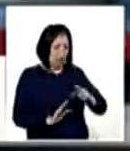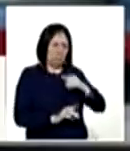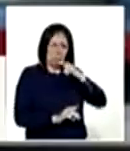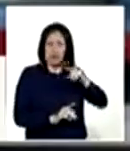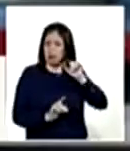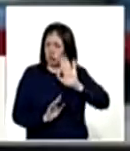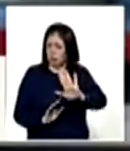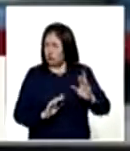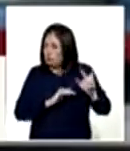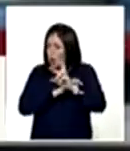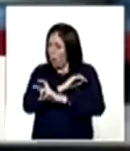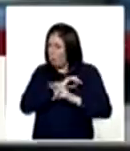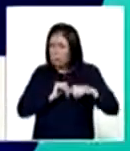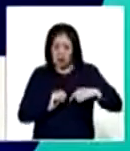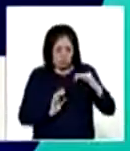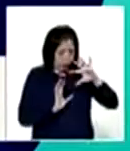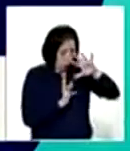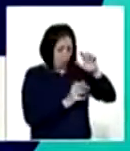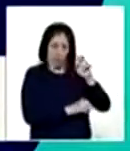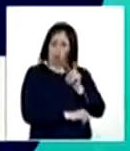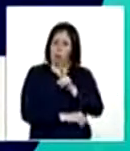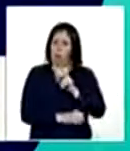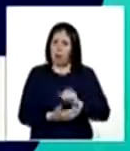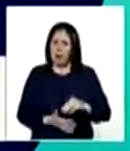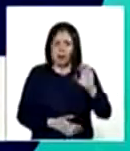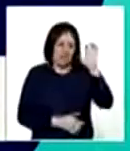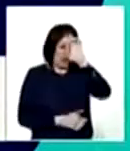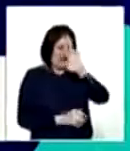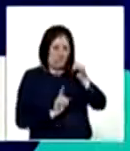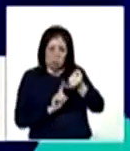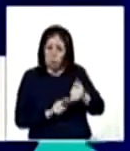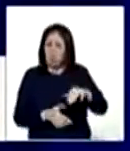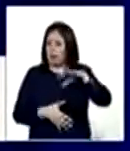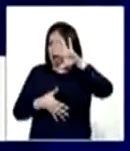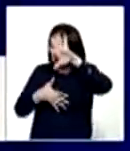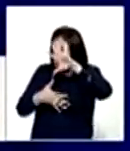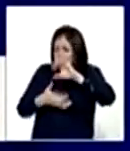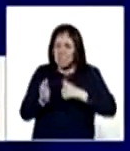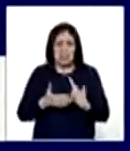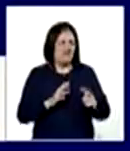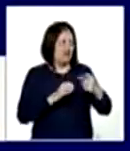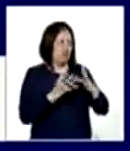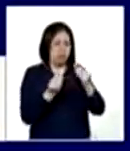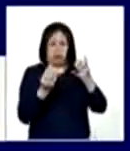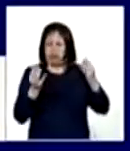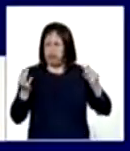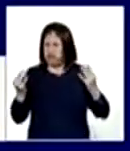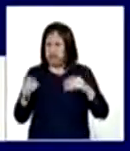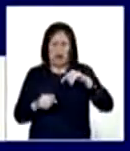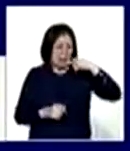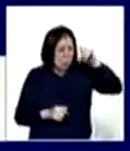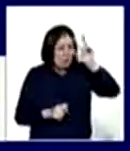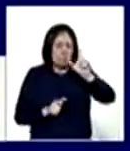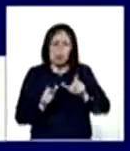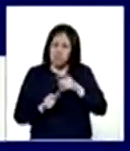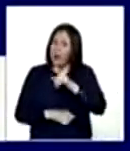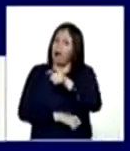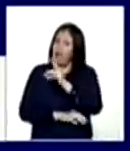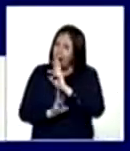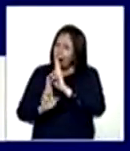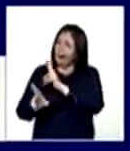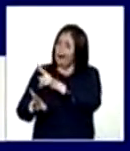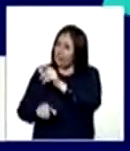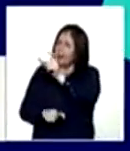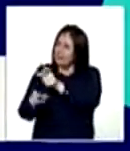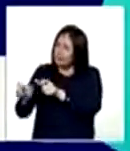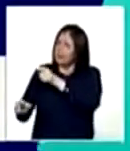El hecho se robó la atención del mundo. Medios de Europa, América y las redes sociales de millones de personas resaltaron la respuesta de las concursantes